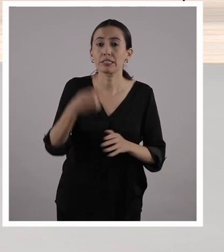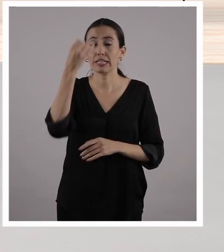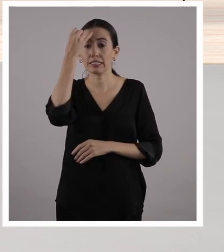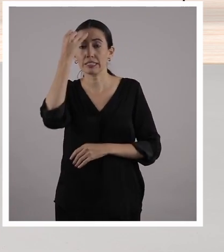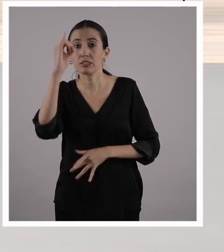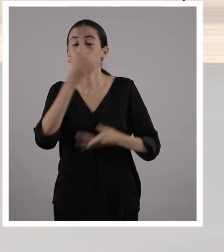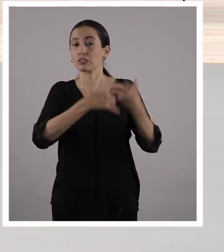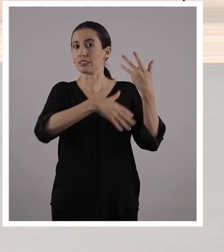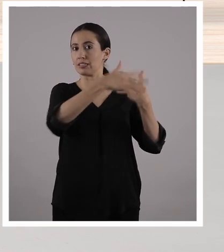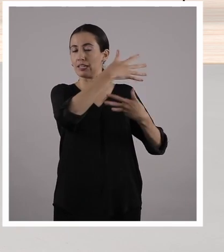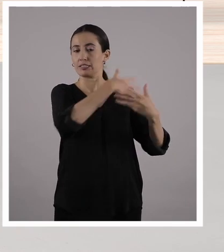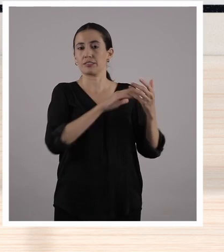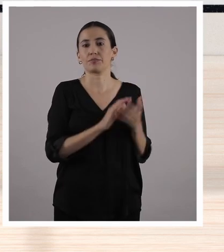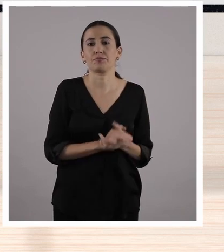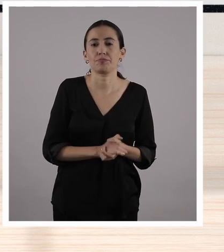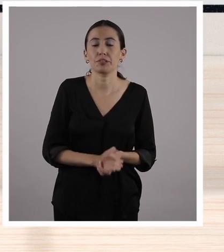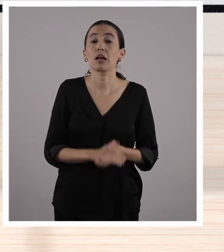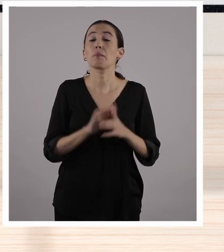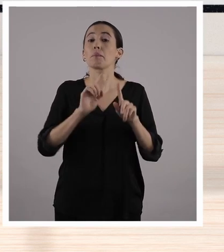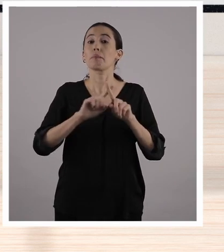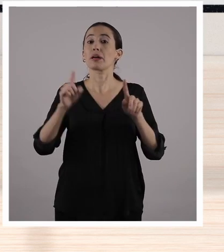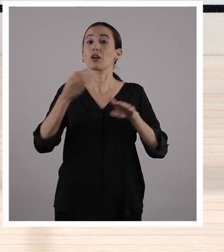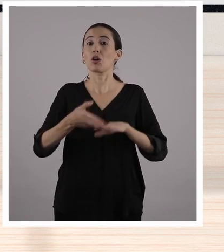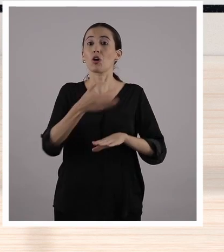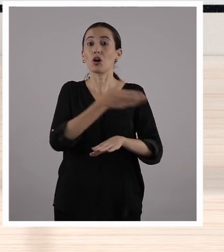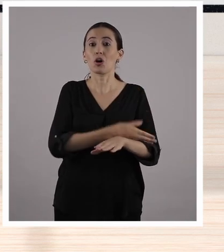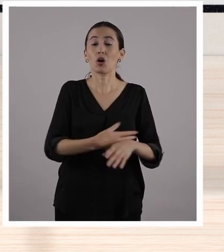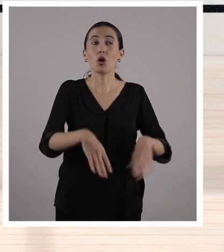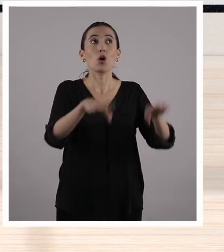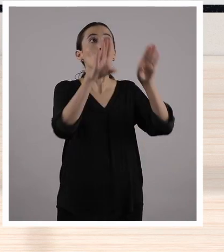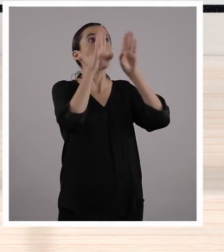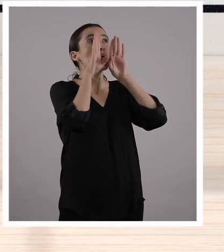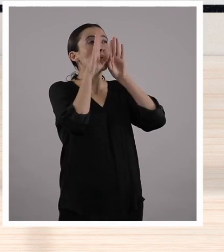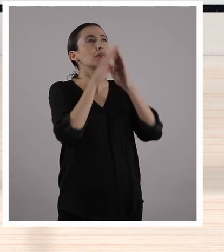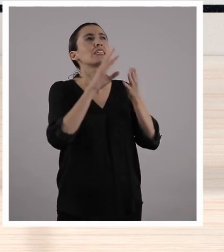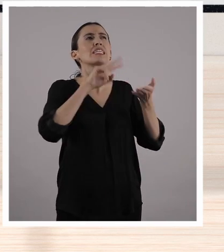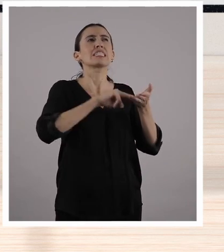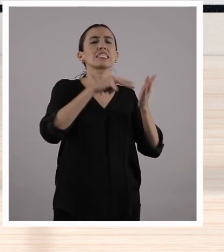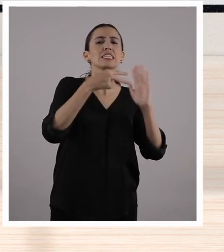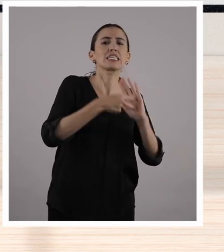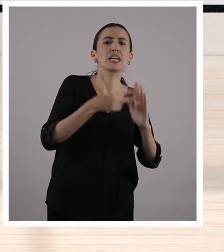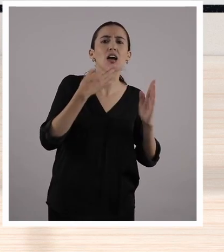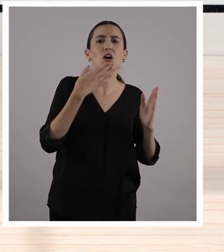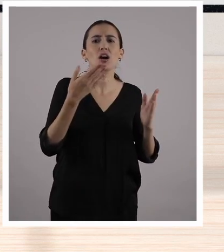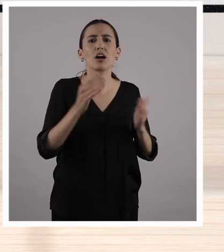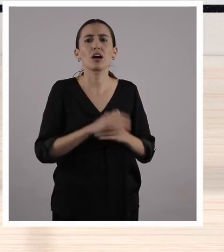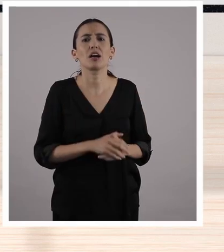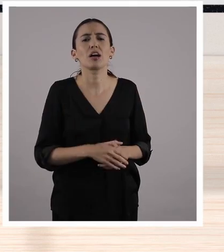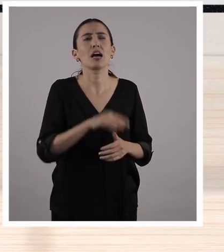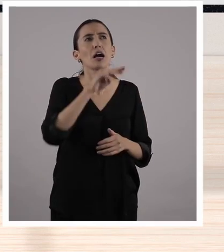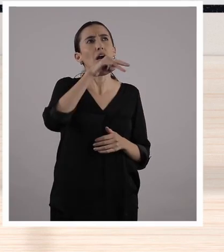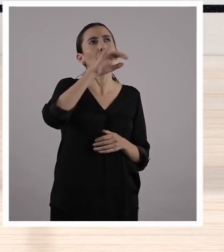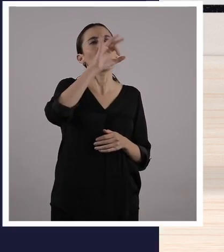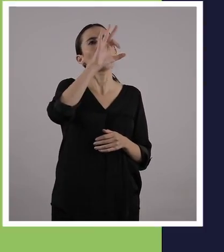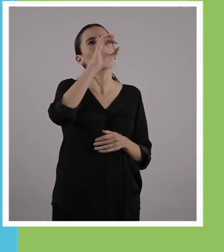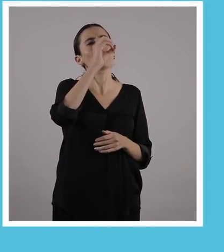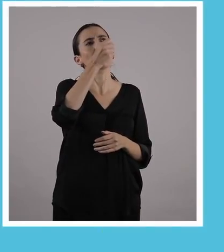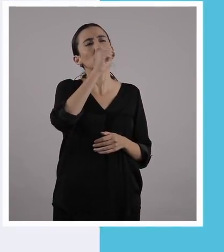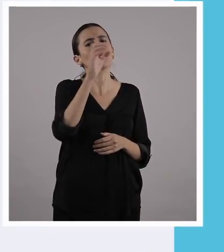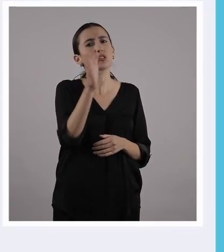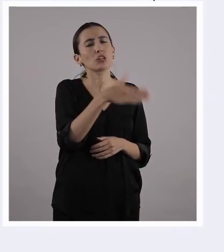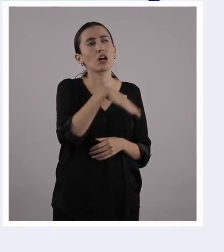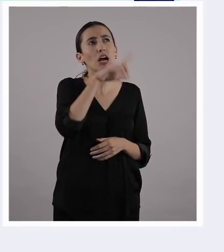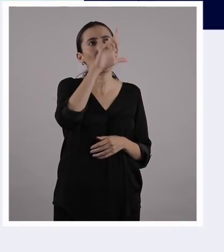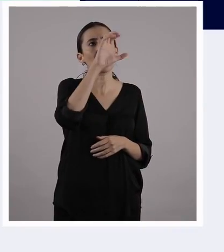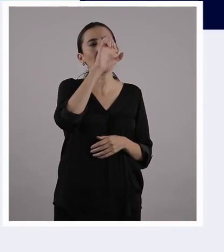de mitos y leyendas? Pero antes, ¿qué les parece si preguntamos a nuestro amigo Webster? Webster, ¿de qué se trata esto de los mitos y las